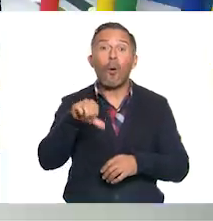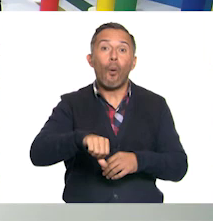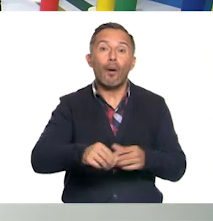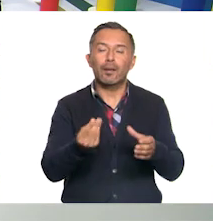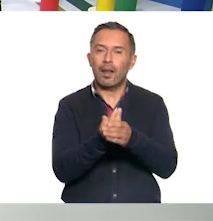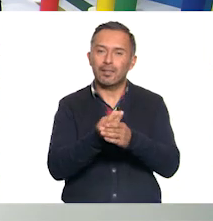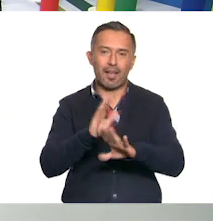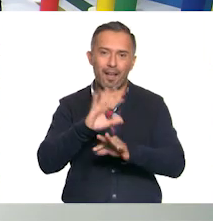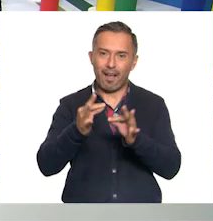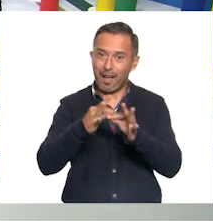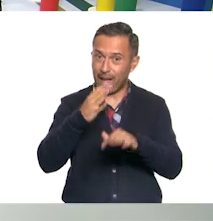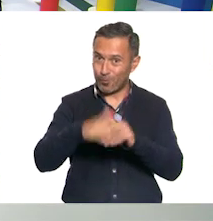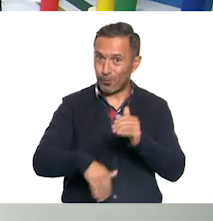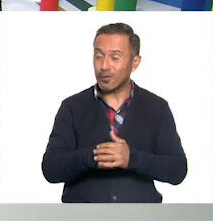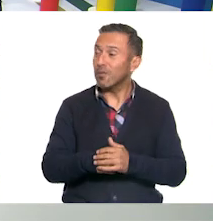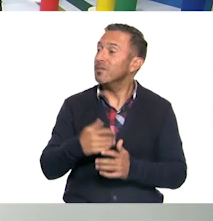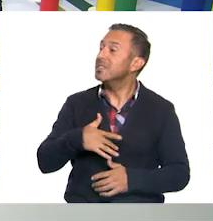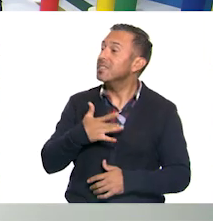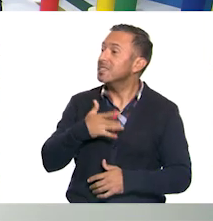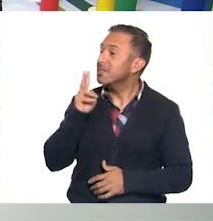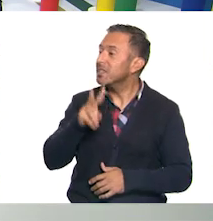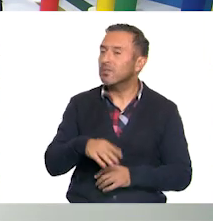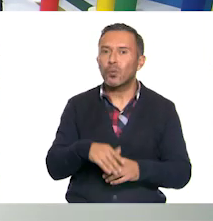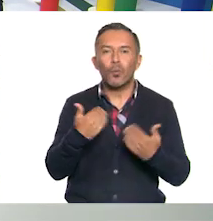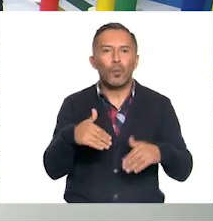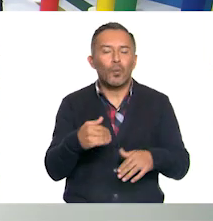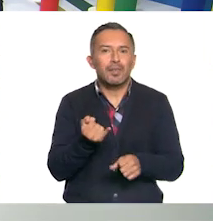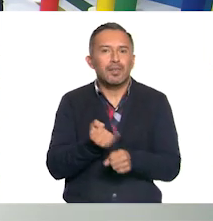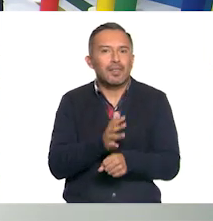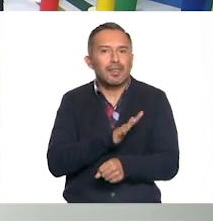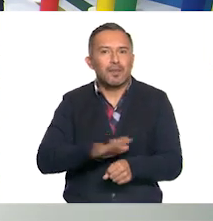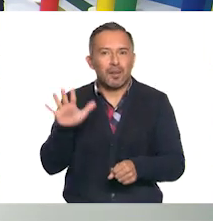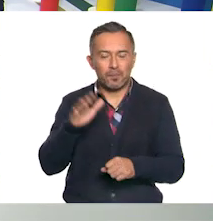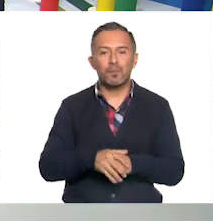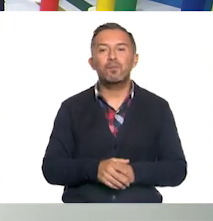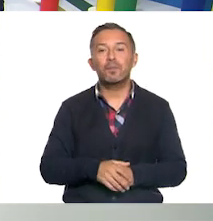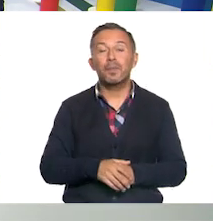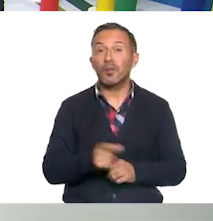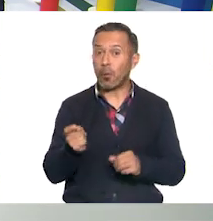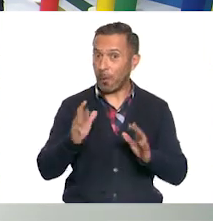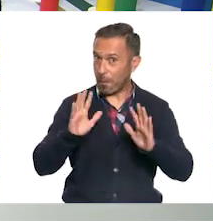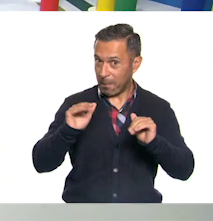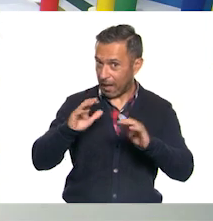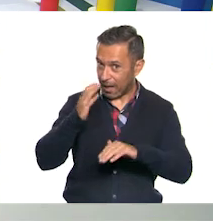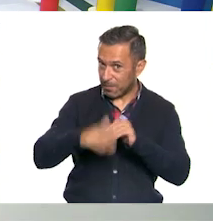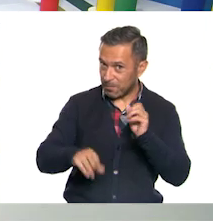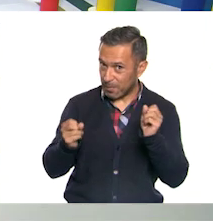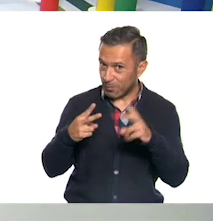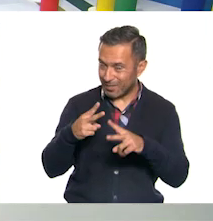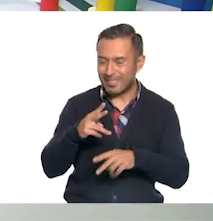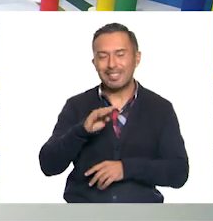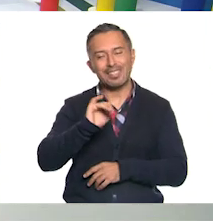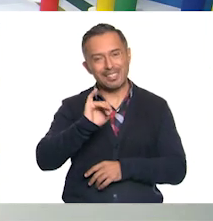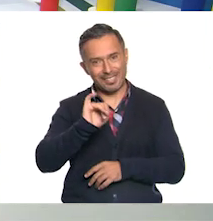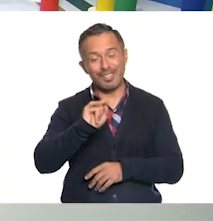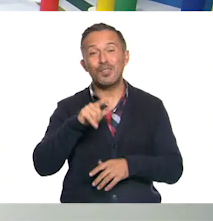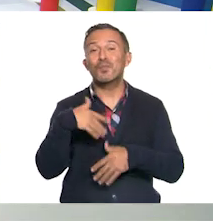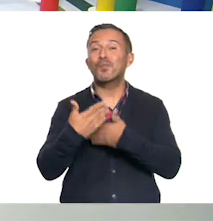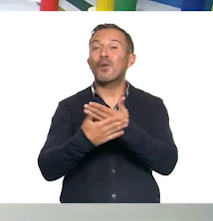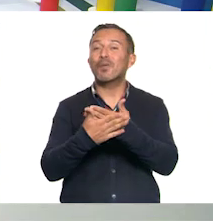clase. ¿Qué les pareció la clase, chicas? ¡Increíble! ¿Nos despedimos entonces? ¡Sí!